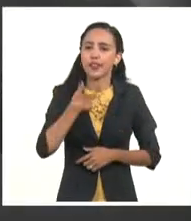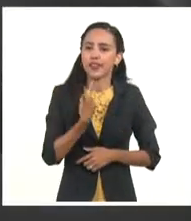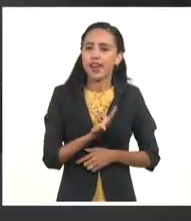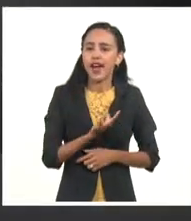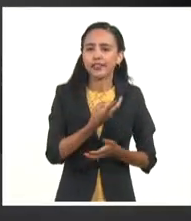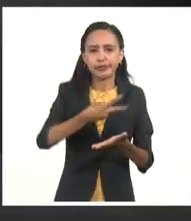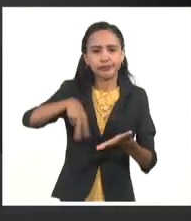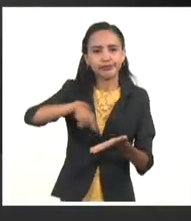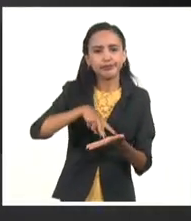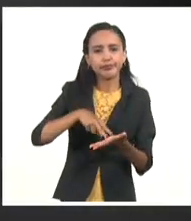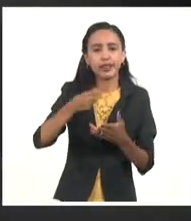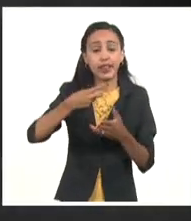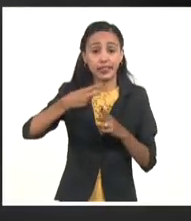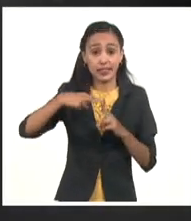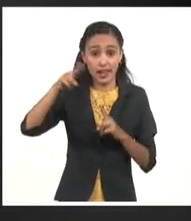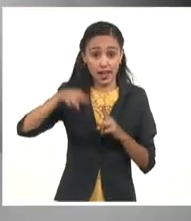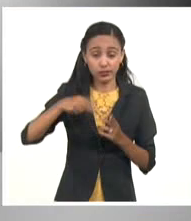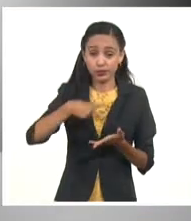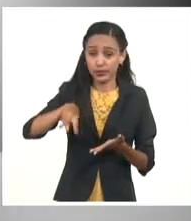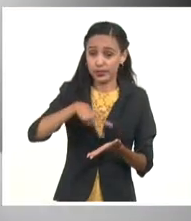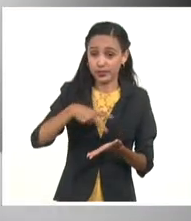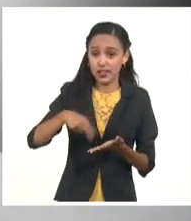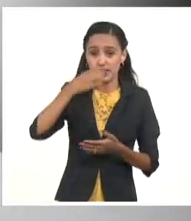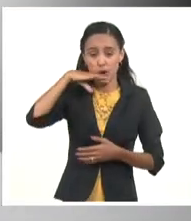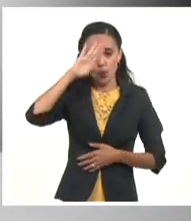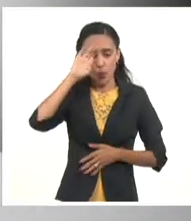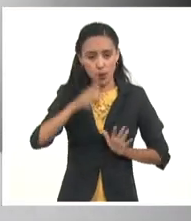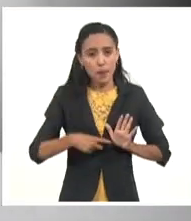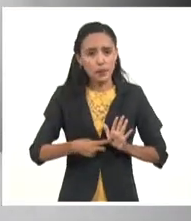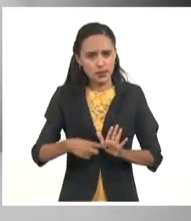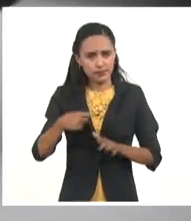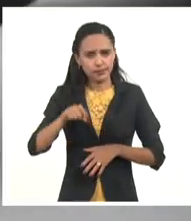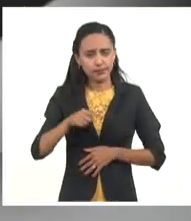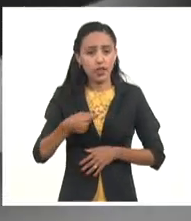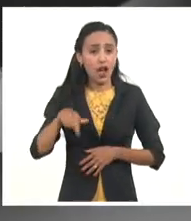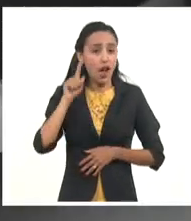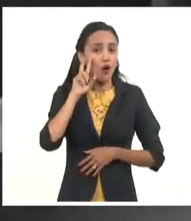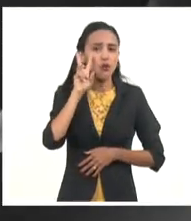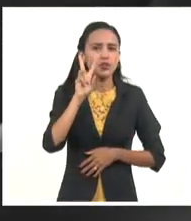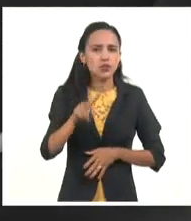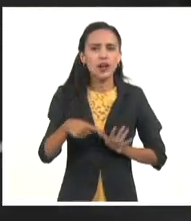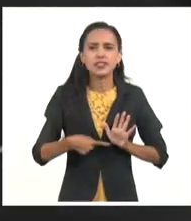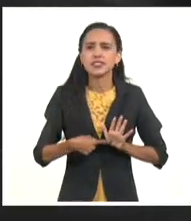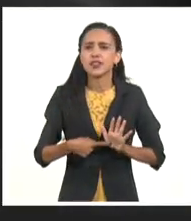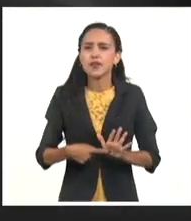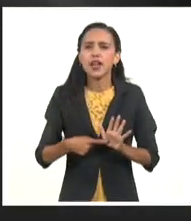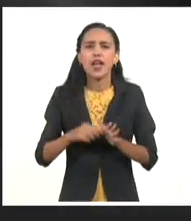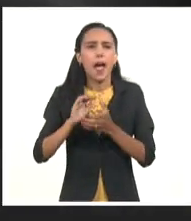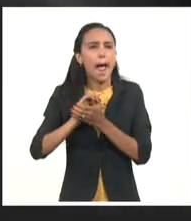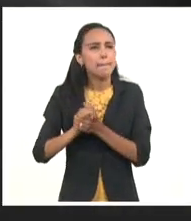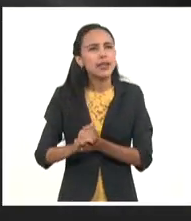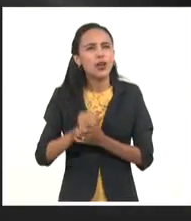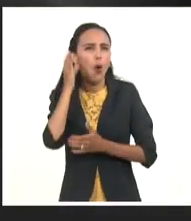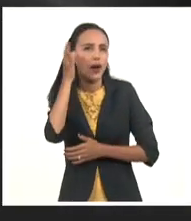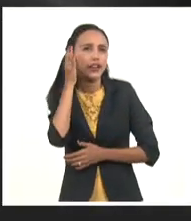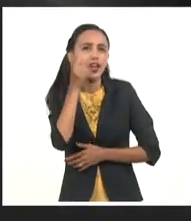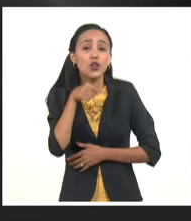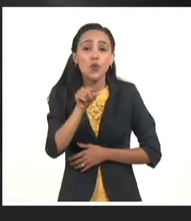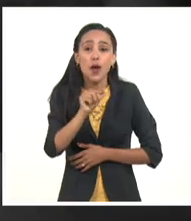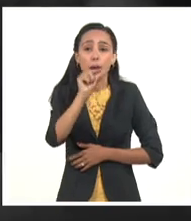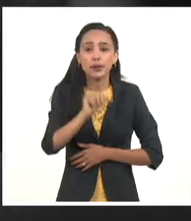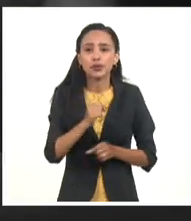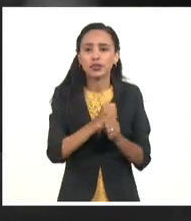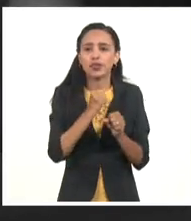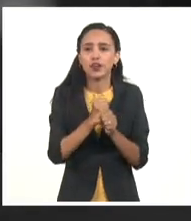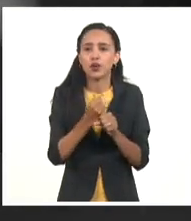contemporánea de cuba se presentará próximamente el audiovisual refleja testimonios de amigos y quienes trabajaron junto al premio nacional